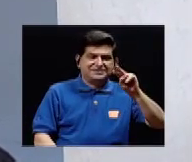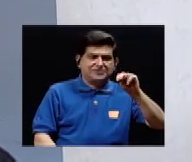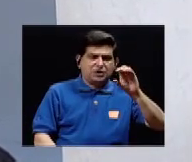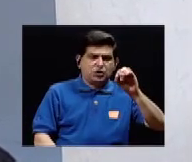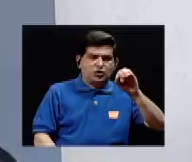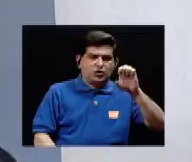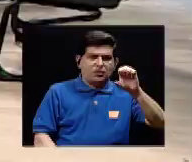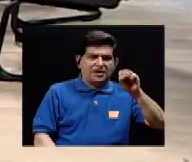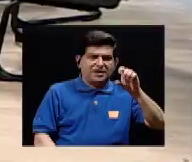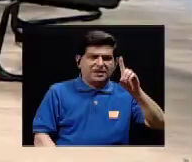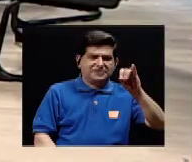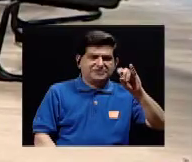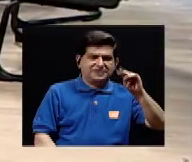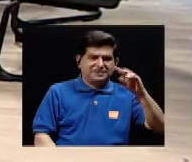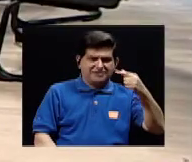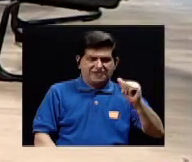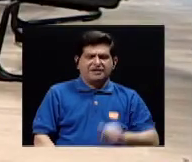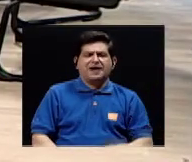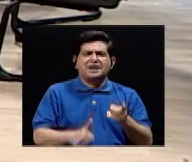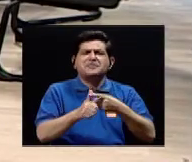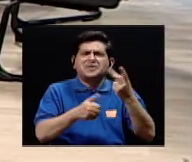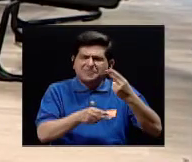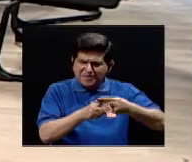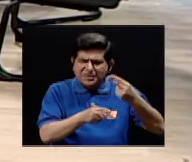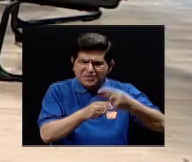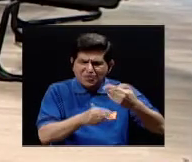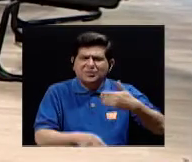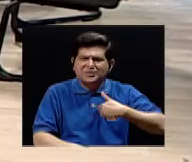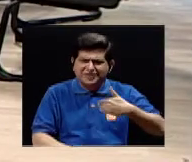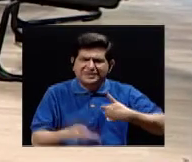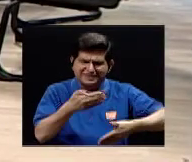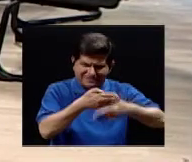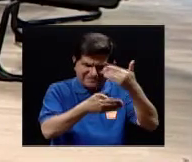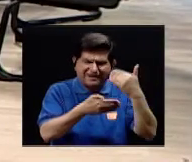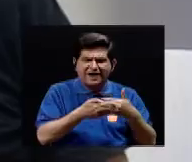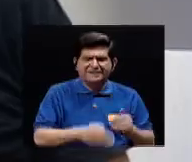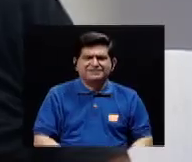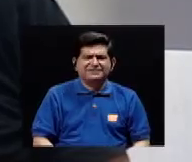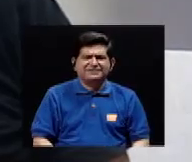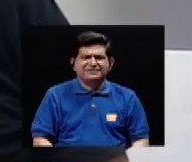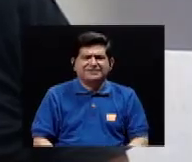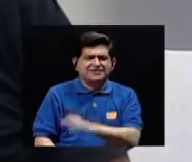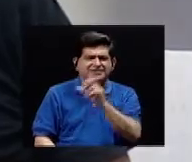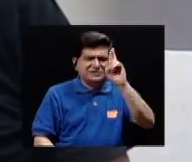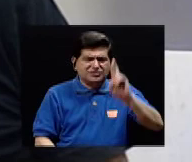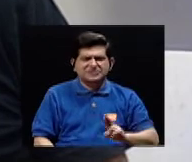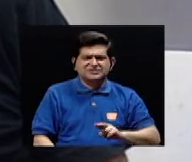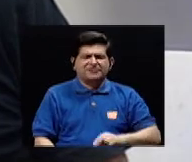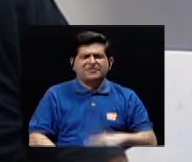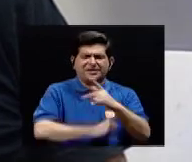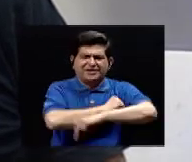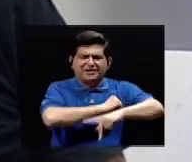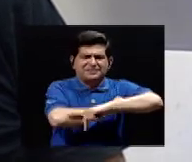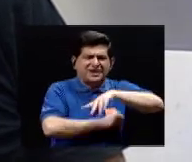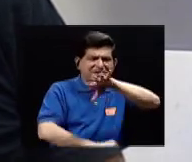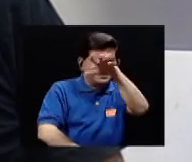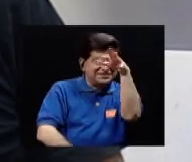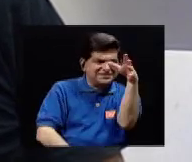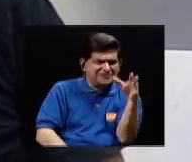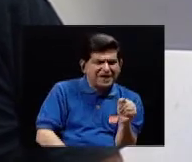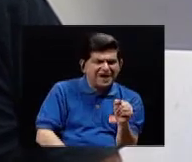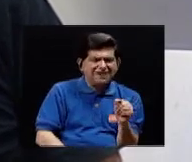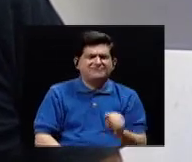Que se llamaba, originalmente tenía otro nombre, que era como Costa Rica, un país afrodescendiente,